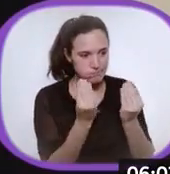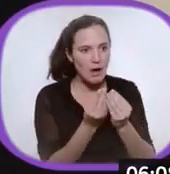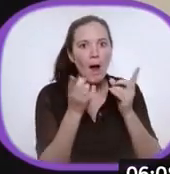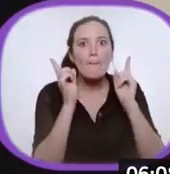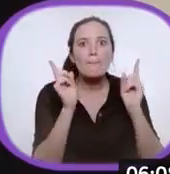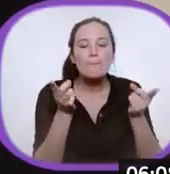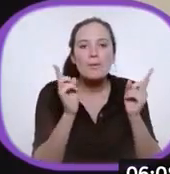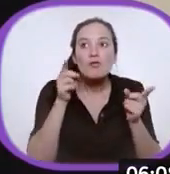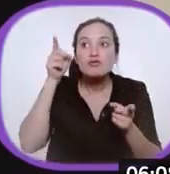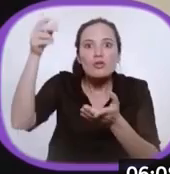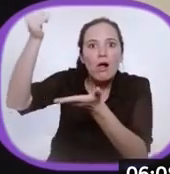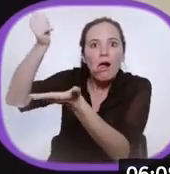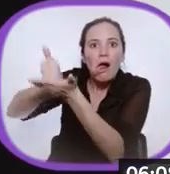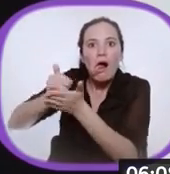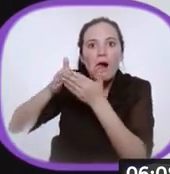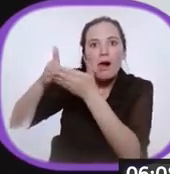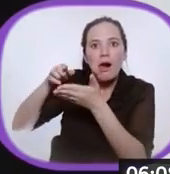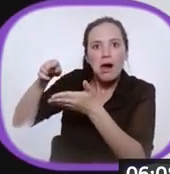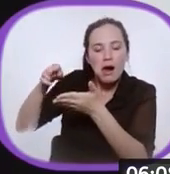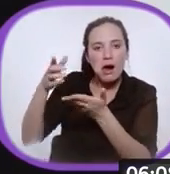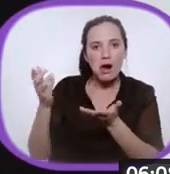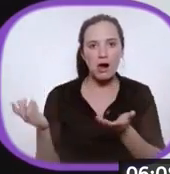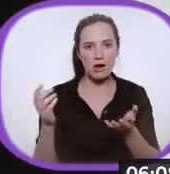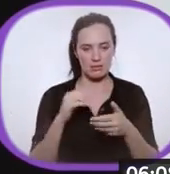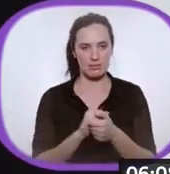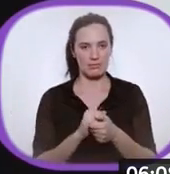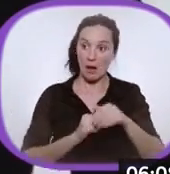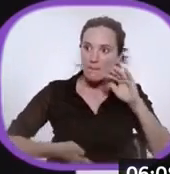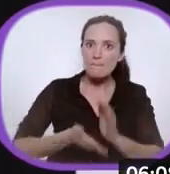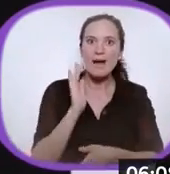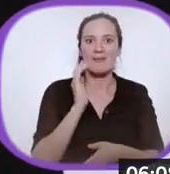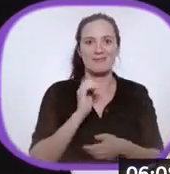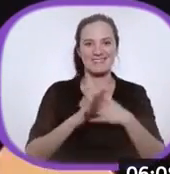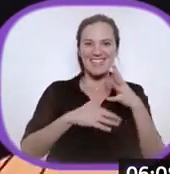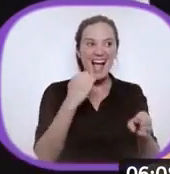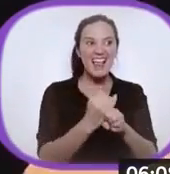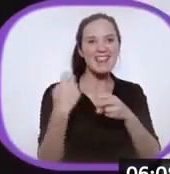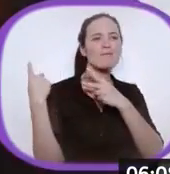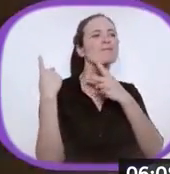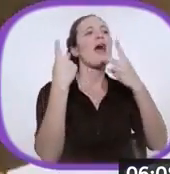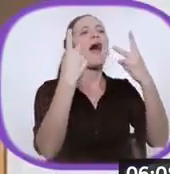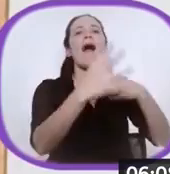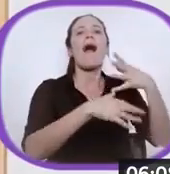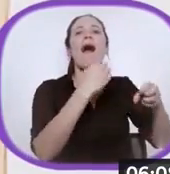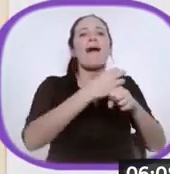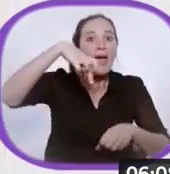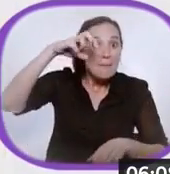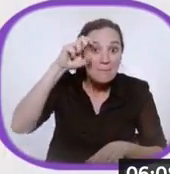Conclusión: tornasol está a bordo del Pachacamac. Exacto. Partimos a Perú.